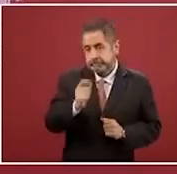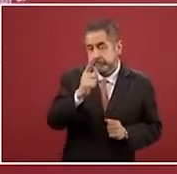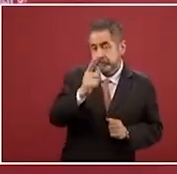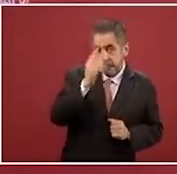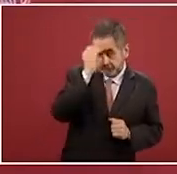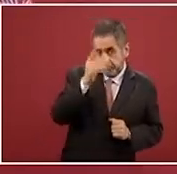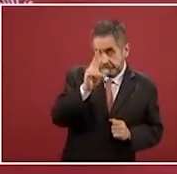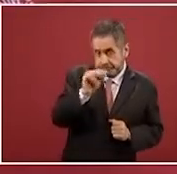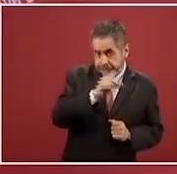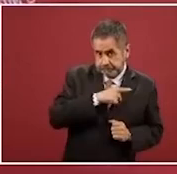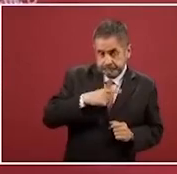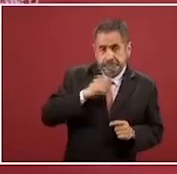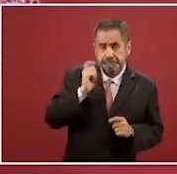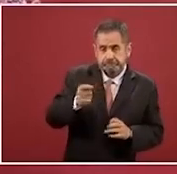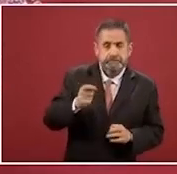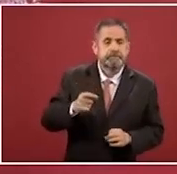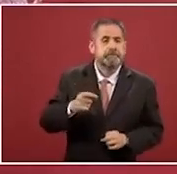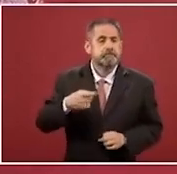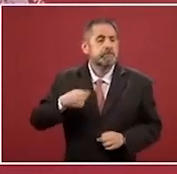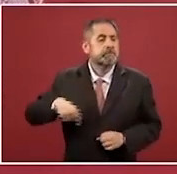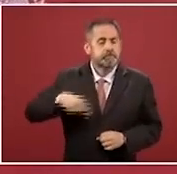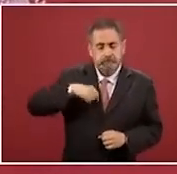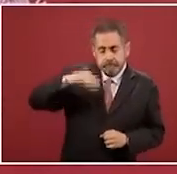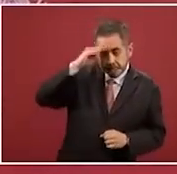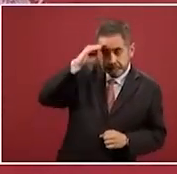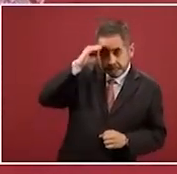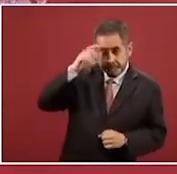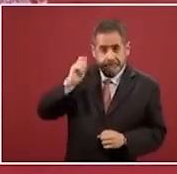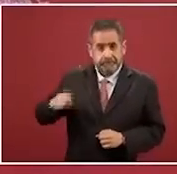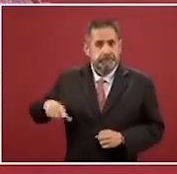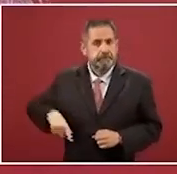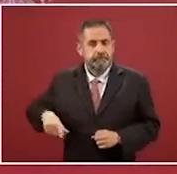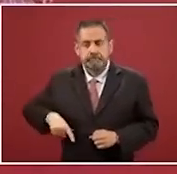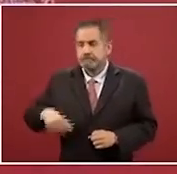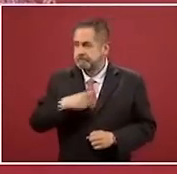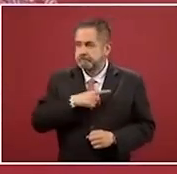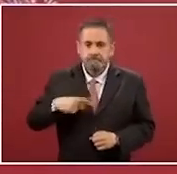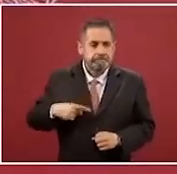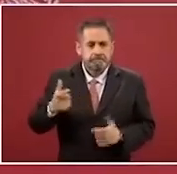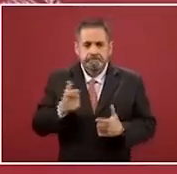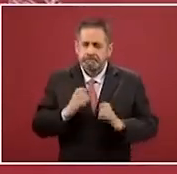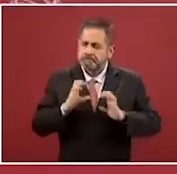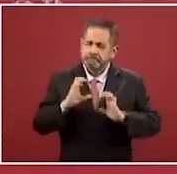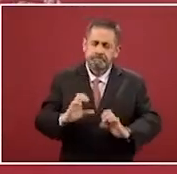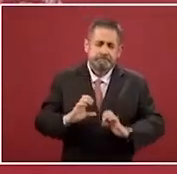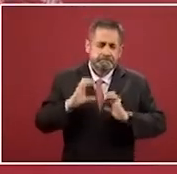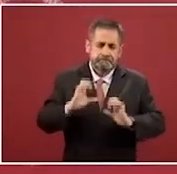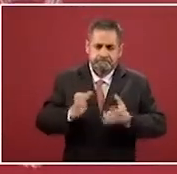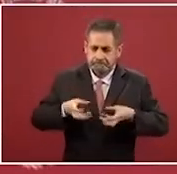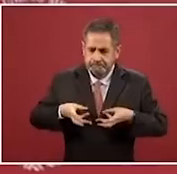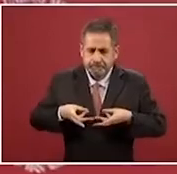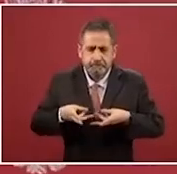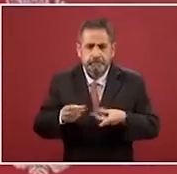que nosotros tenemos que ser muy eficientes.